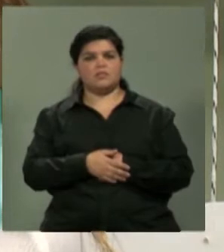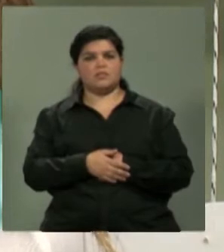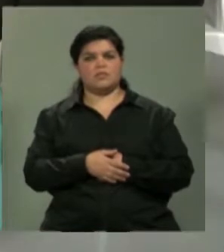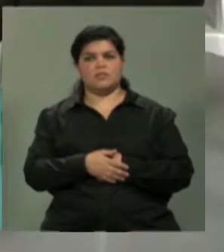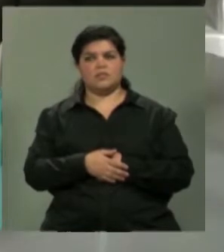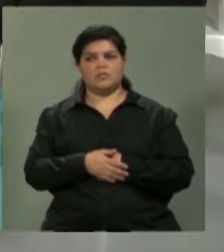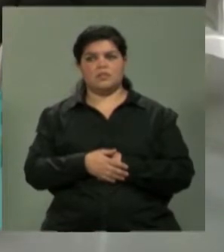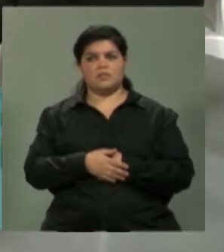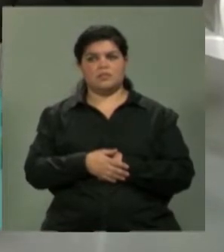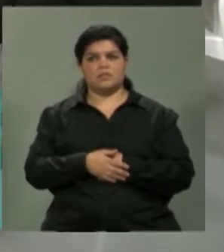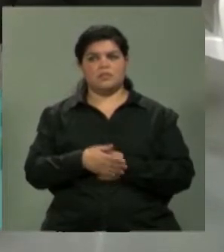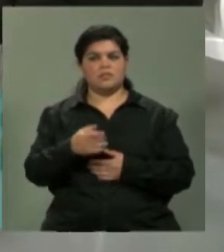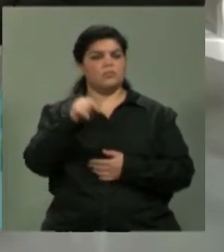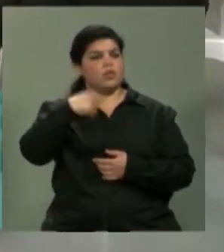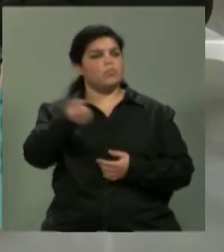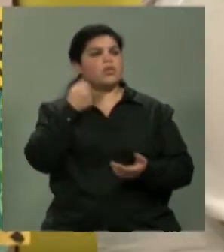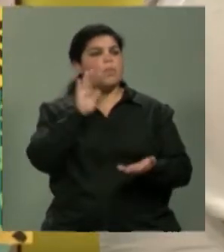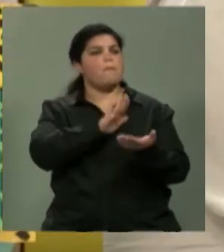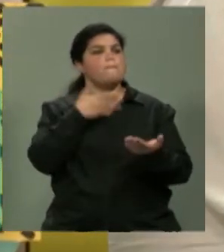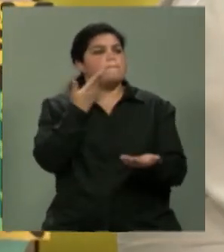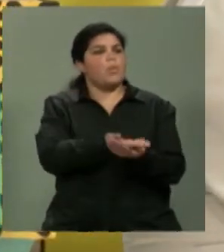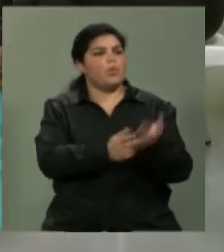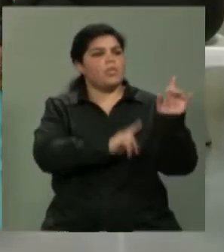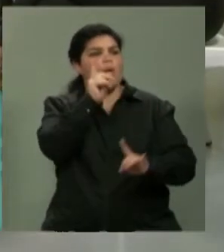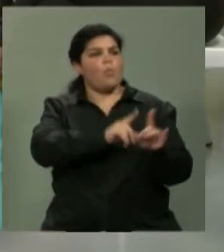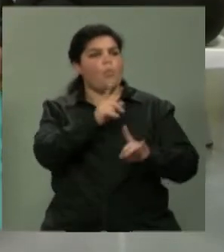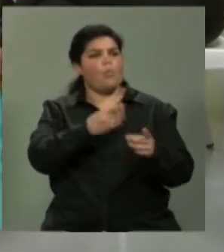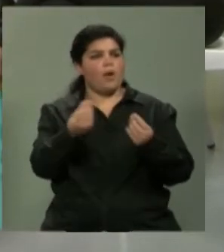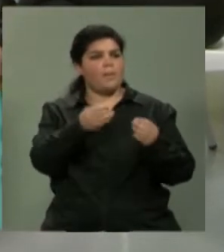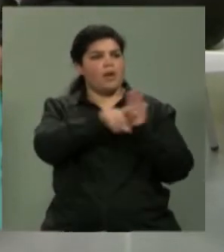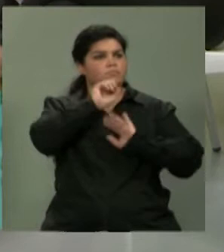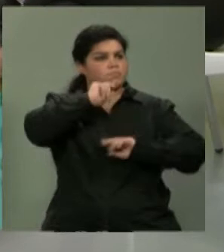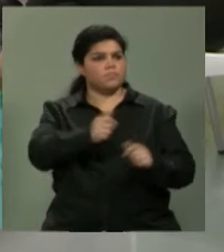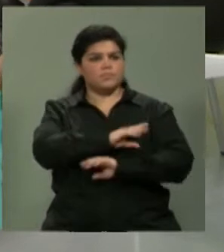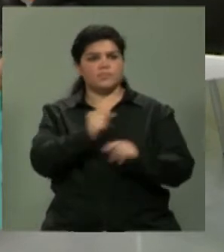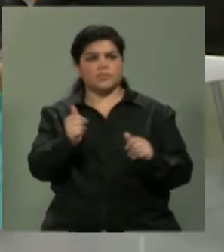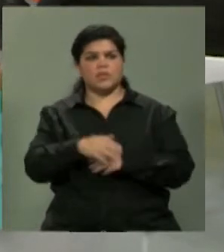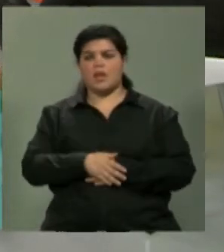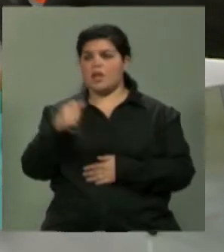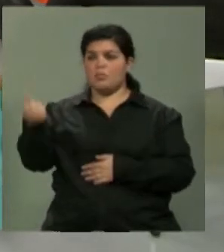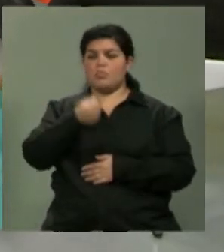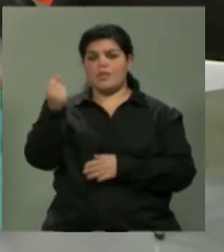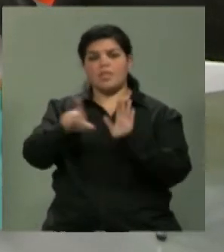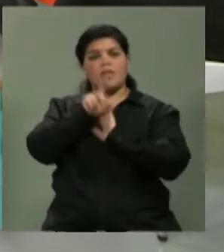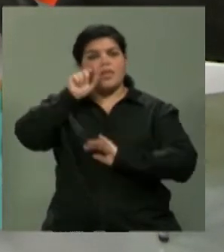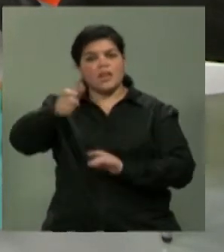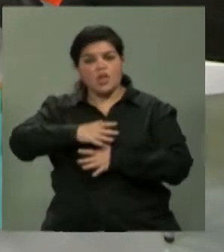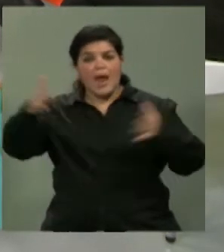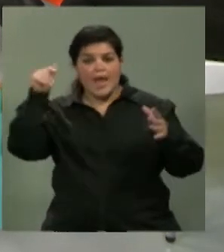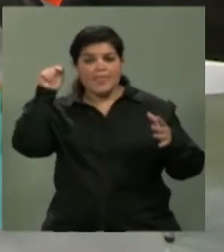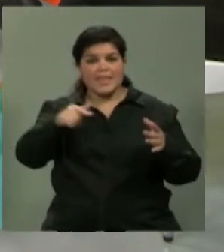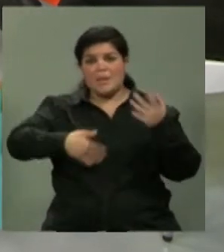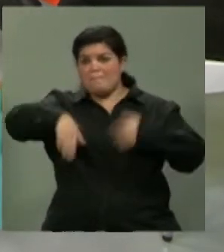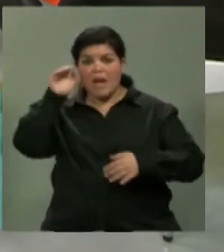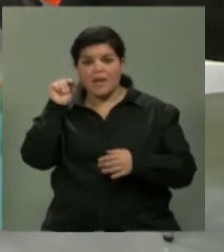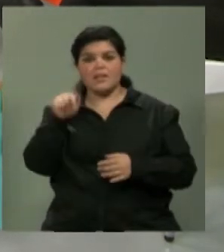ver cuál es la propuesta ¿Qué para dice? solucionar el ¿Qué problema hacemos de los con ese menores que chico? matan a alguien. ¿Qué hacemos? Atacar el gran delito. Atacar el gran delito y después Pero el veamos delito cómo no disminuye soluciona a la el